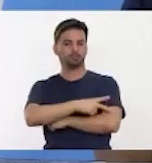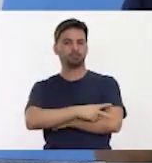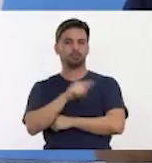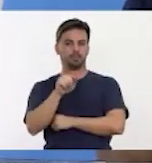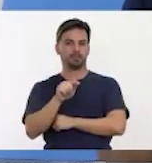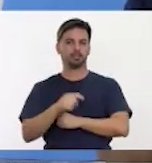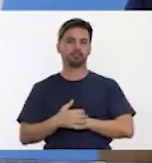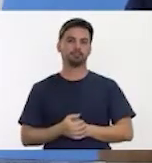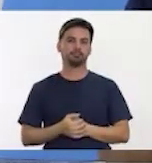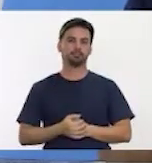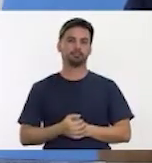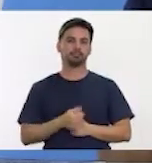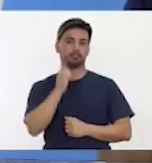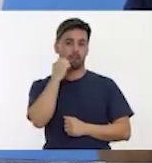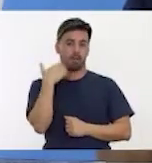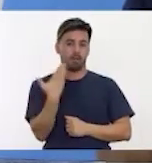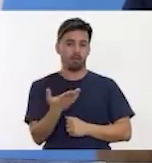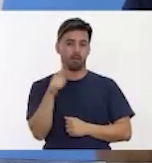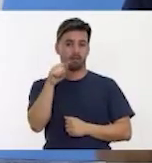Además,